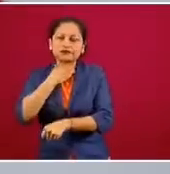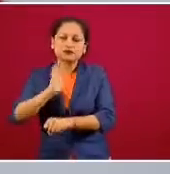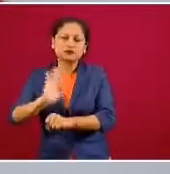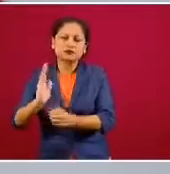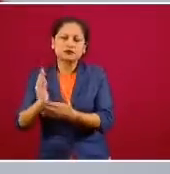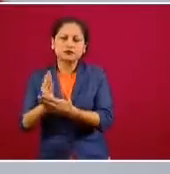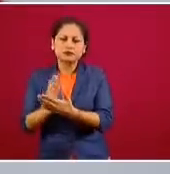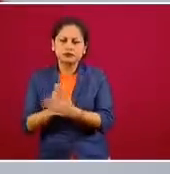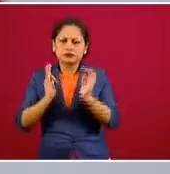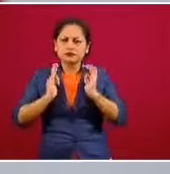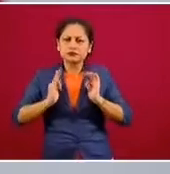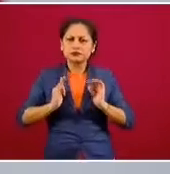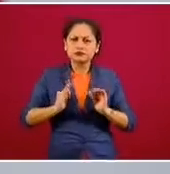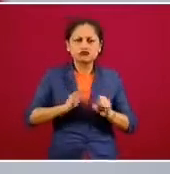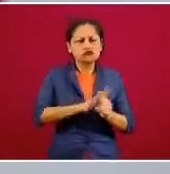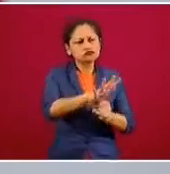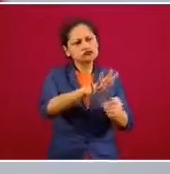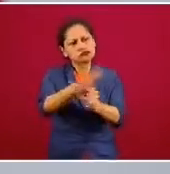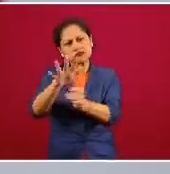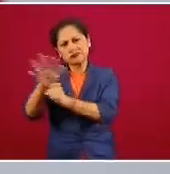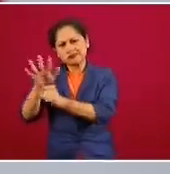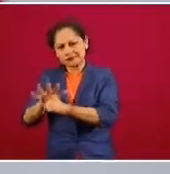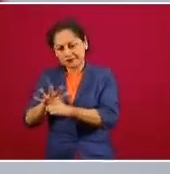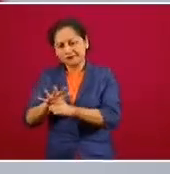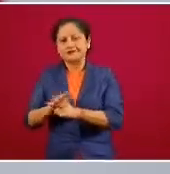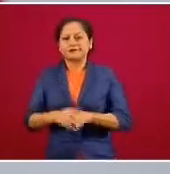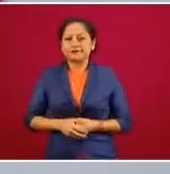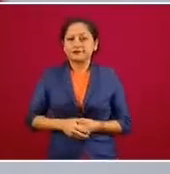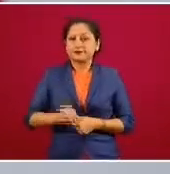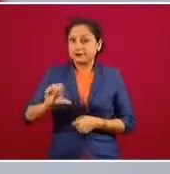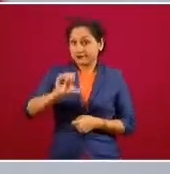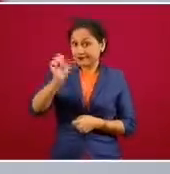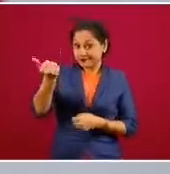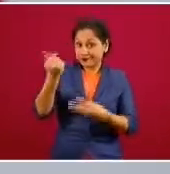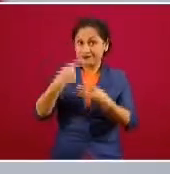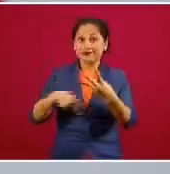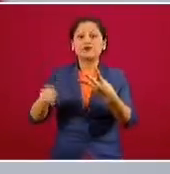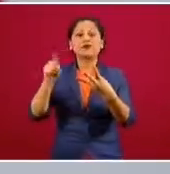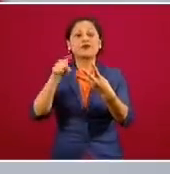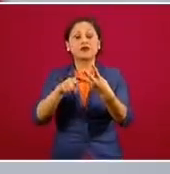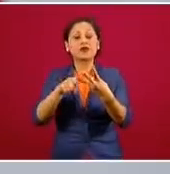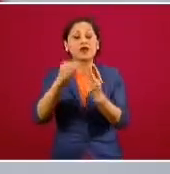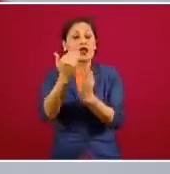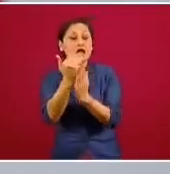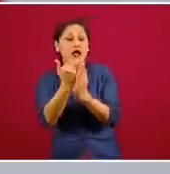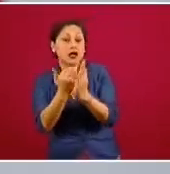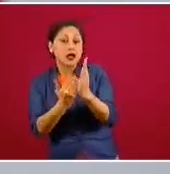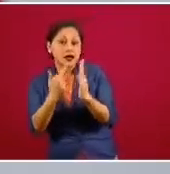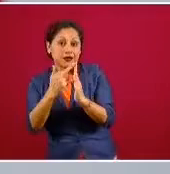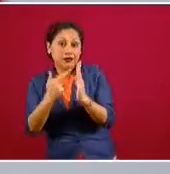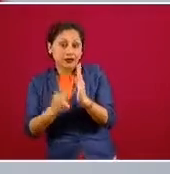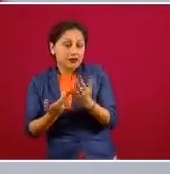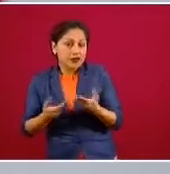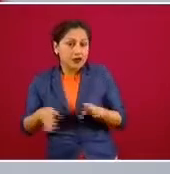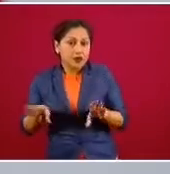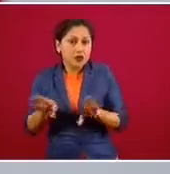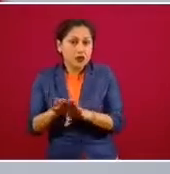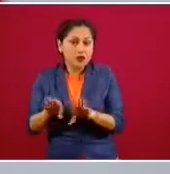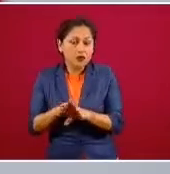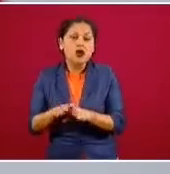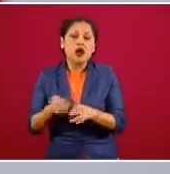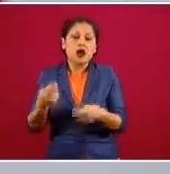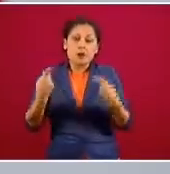se cumple con estas medidas de mitigación comunitaria son la reducción del número total de